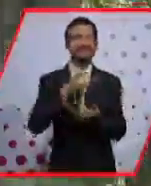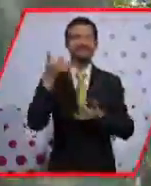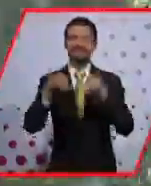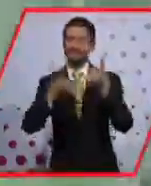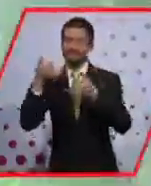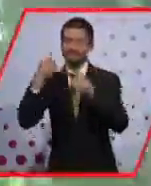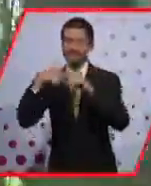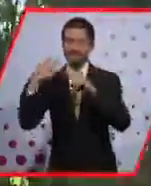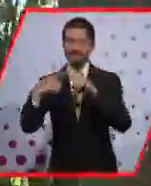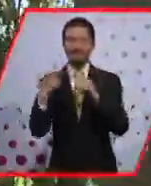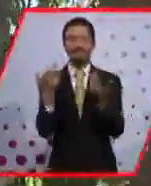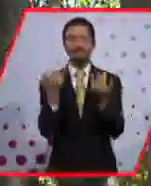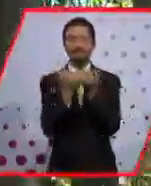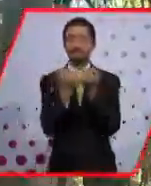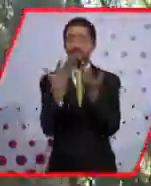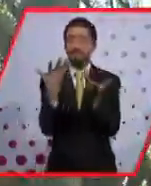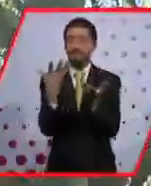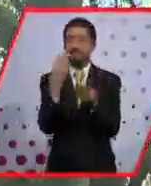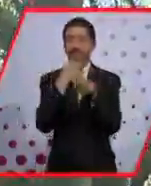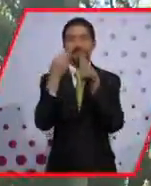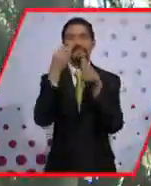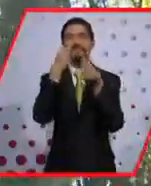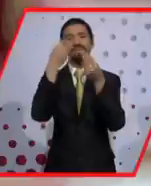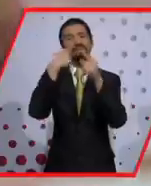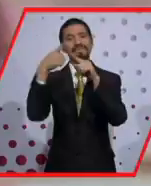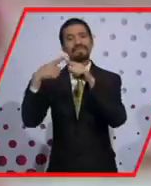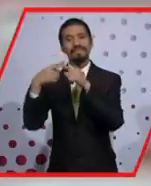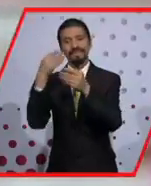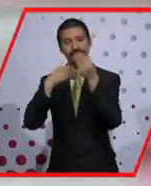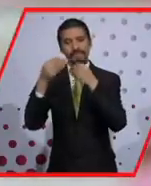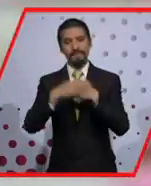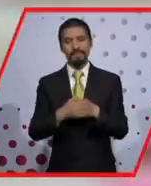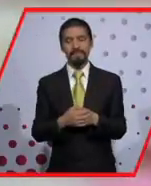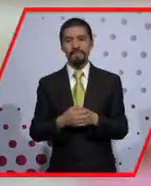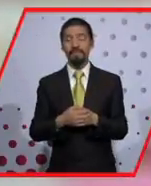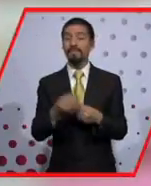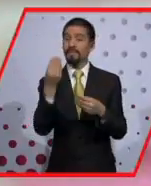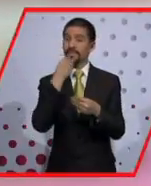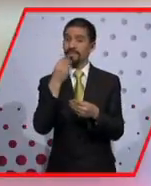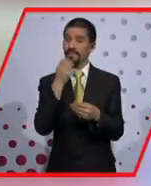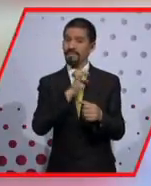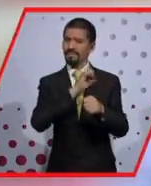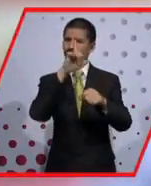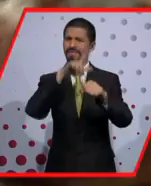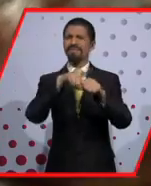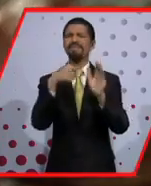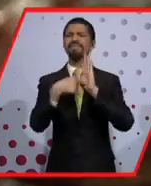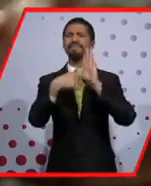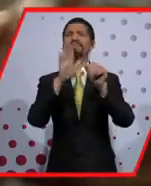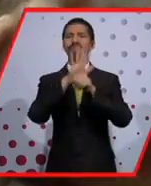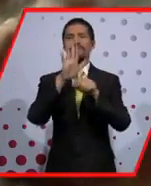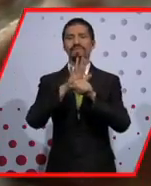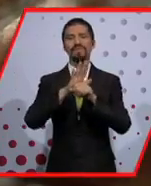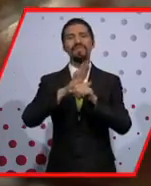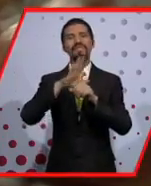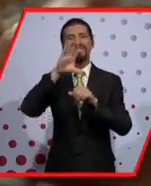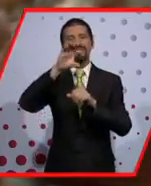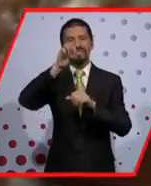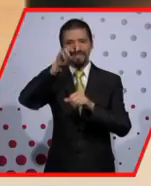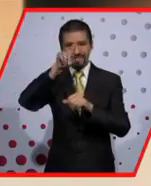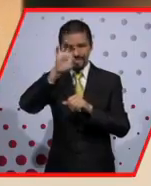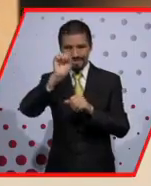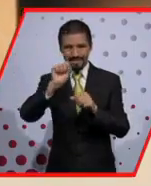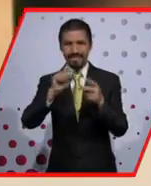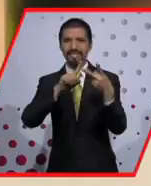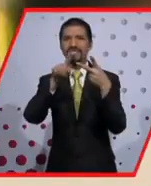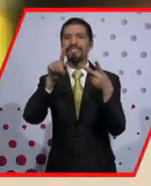jugar, a comer la diferente gastronomía que hay. La gastronomía más representativa son los camotes, los buñuelos